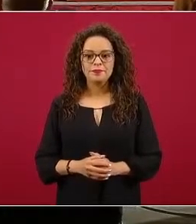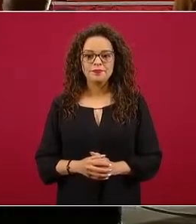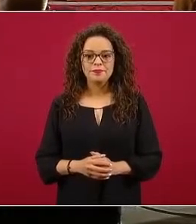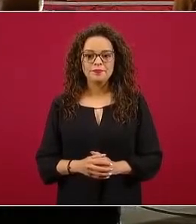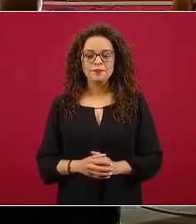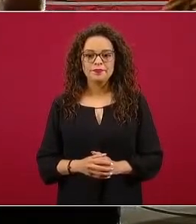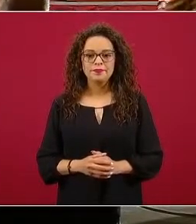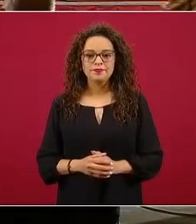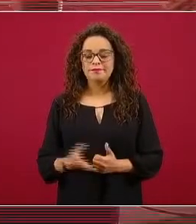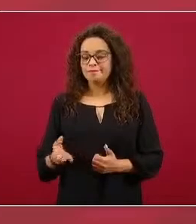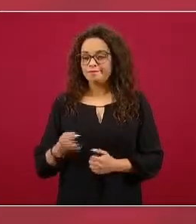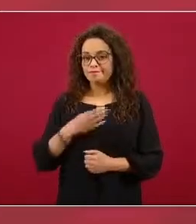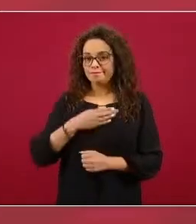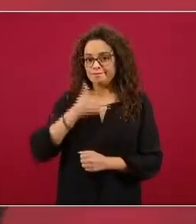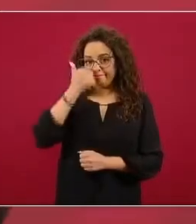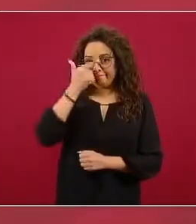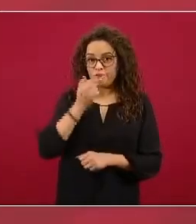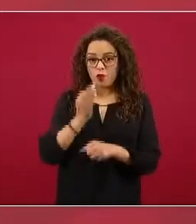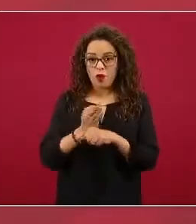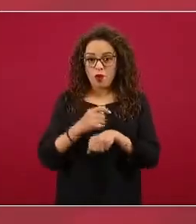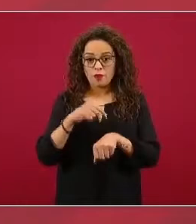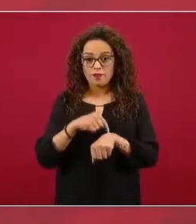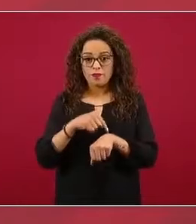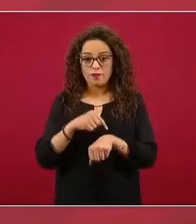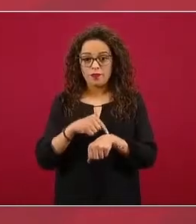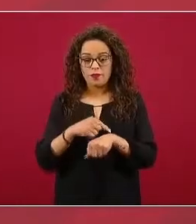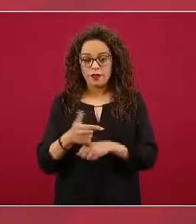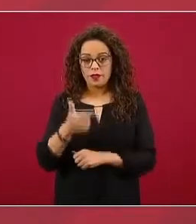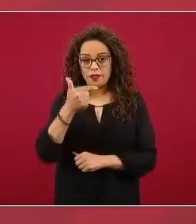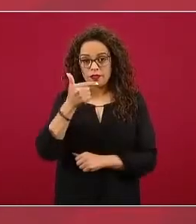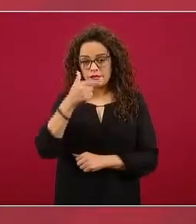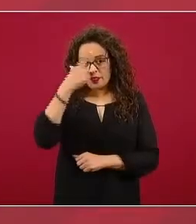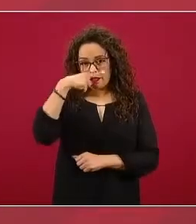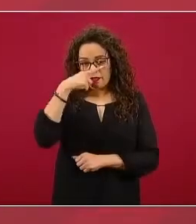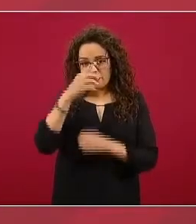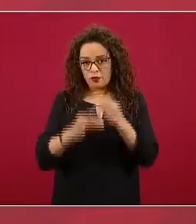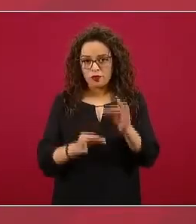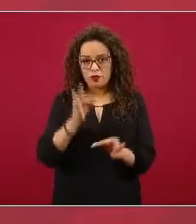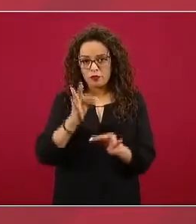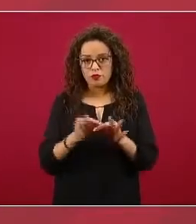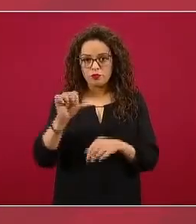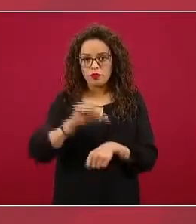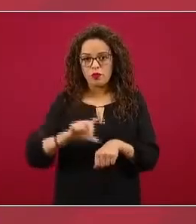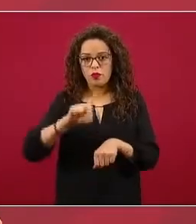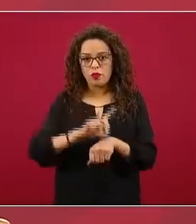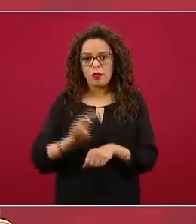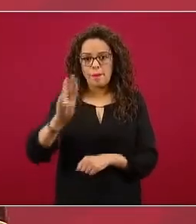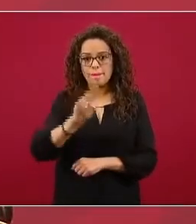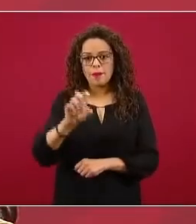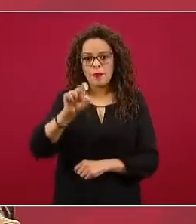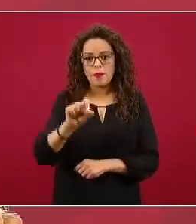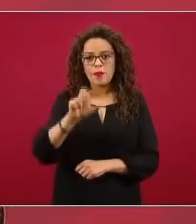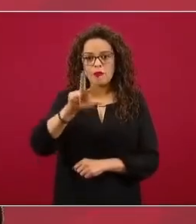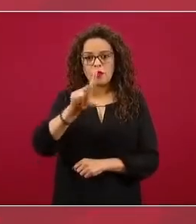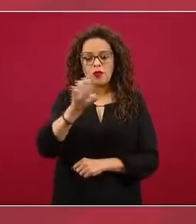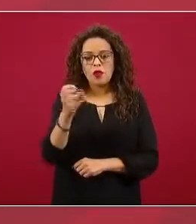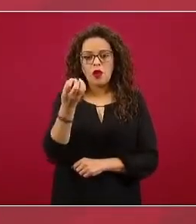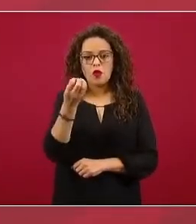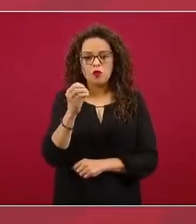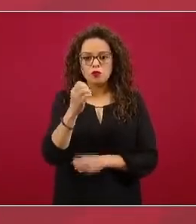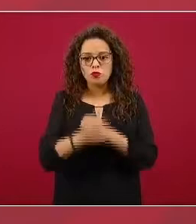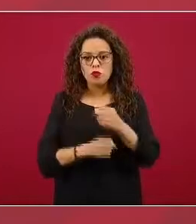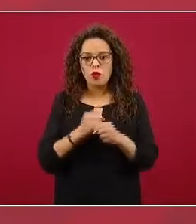Muy buena noche, son las 19 horas en punto de este miércoles 28 de octubre